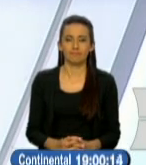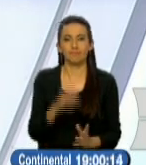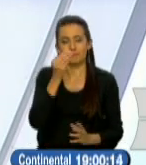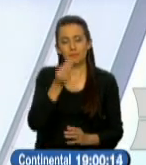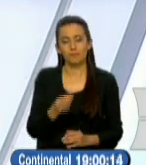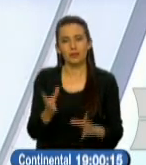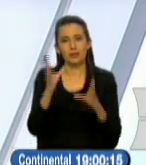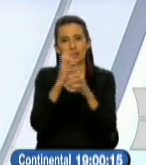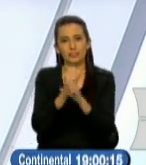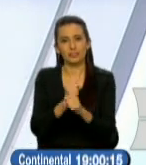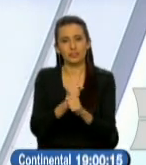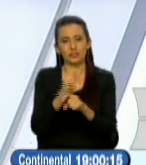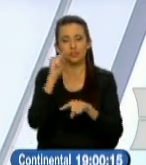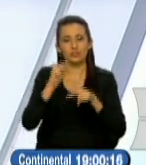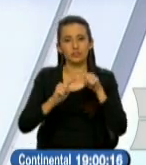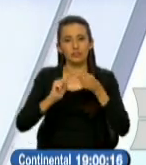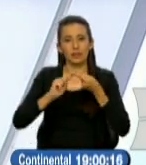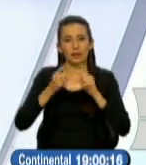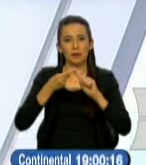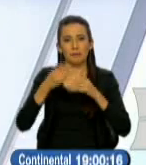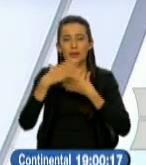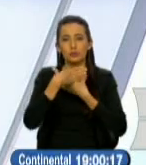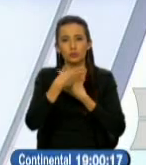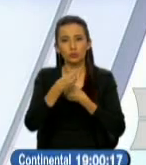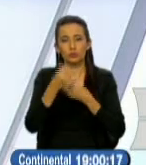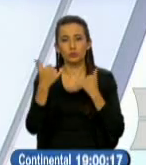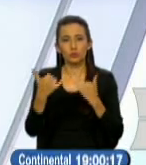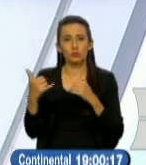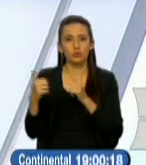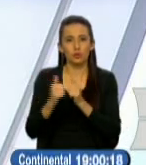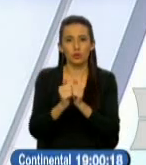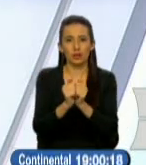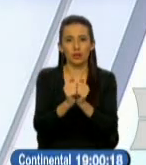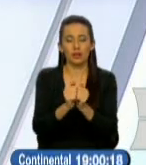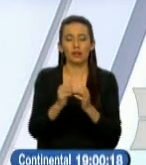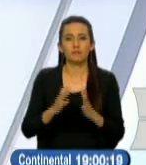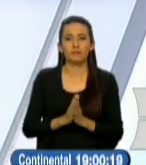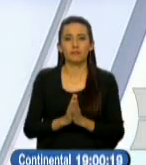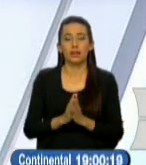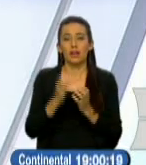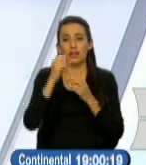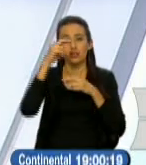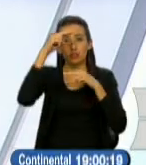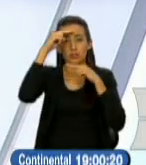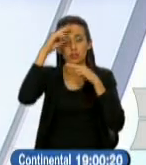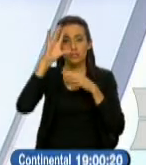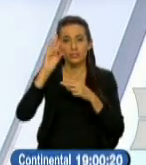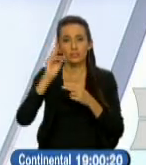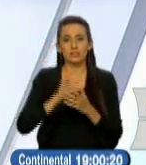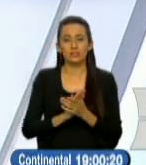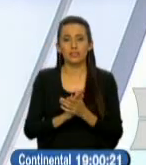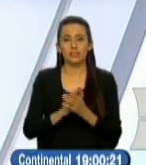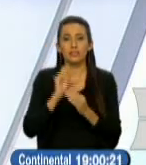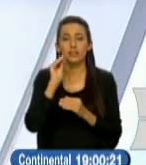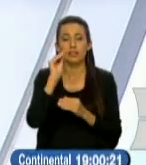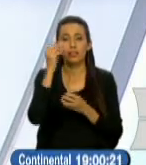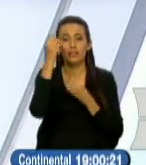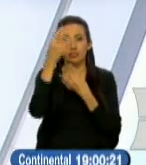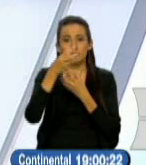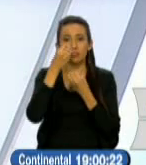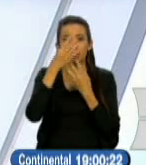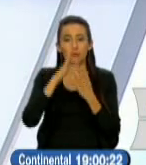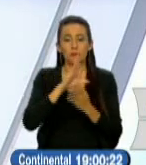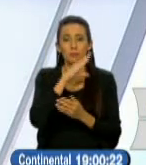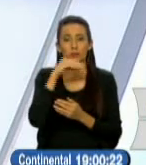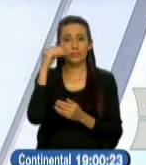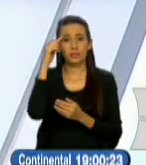Muy buenas noches, amigas y amigos. Qué gusto poder acompañarlos esta noche en Noticias 7. Les contamos que el presidente de la